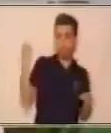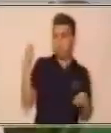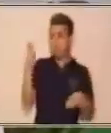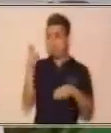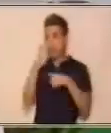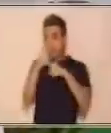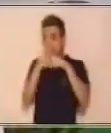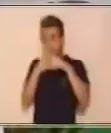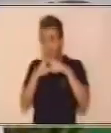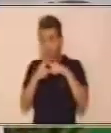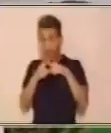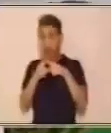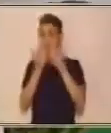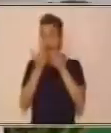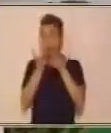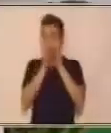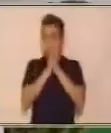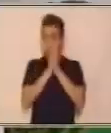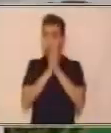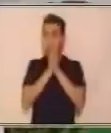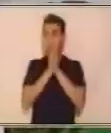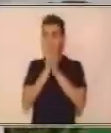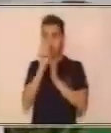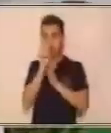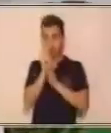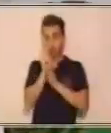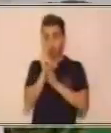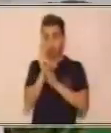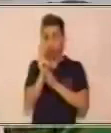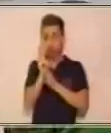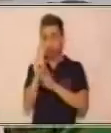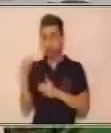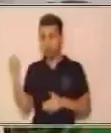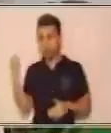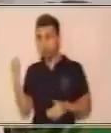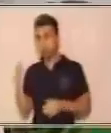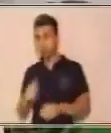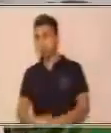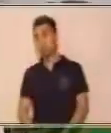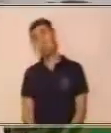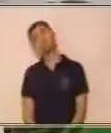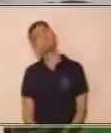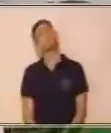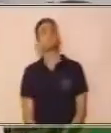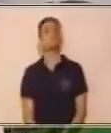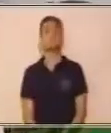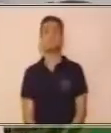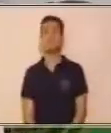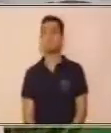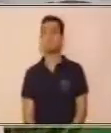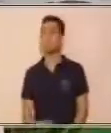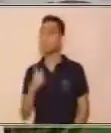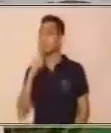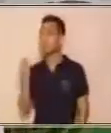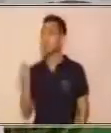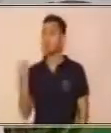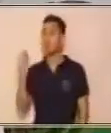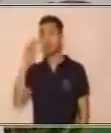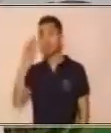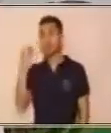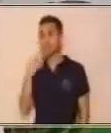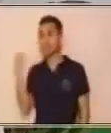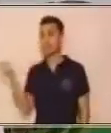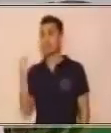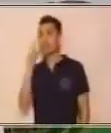mitad la voy a dividir en 2 partes, ¿verdad? Porque la voy a tener en cuartos.